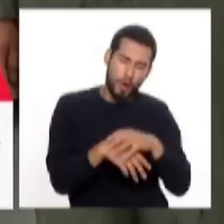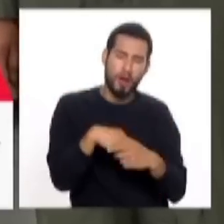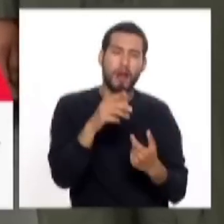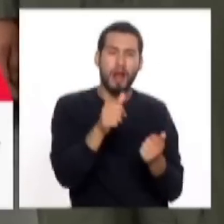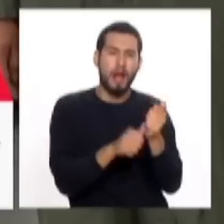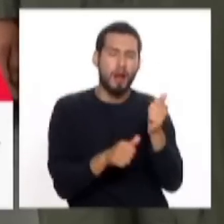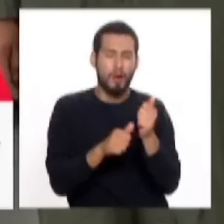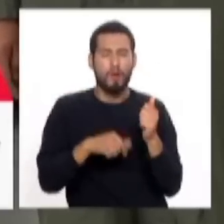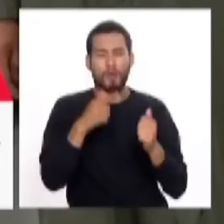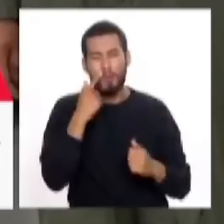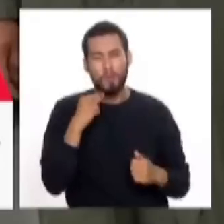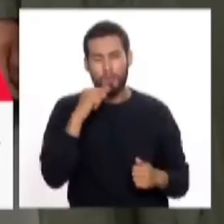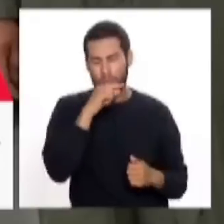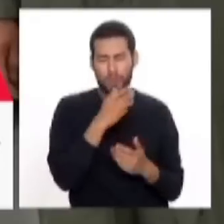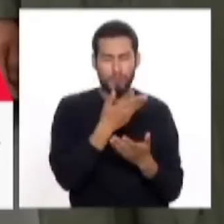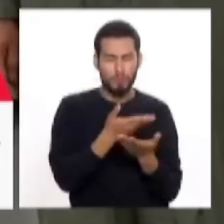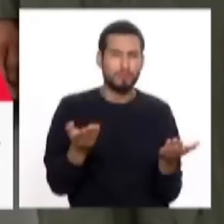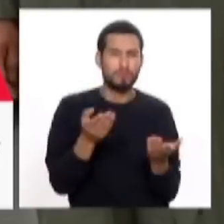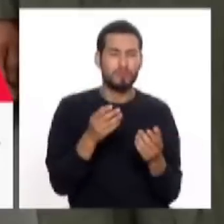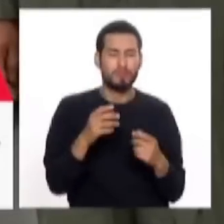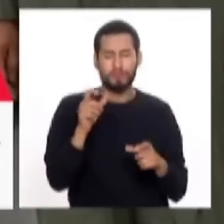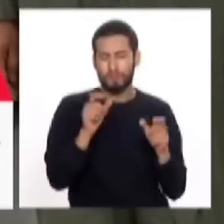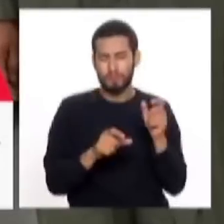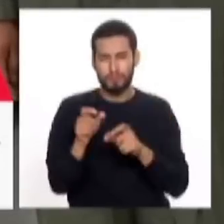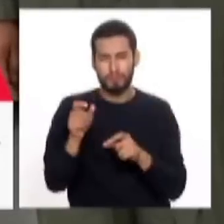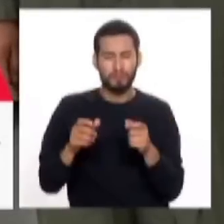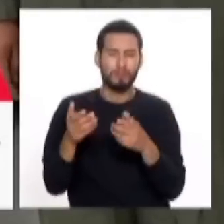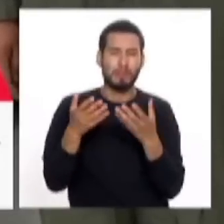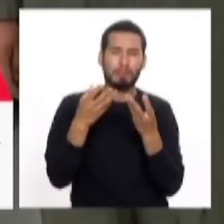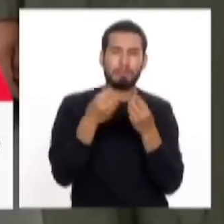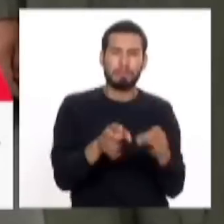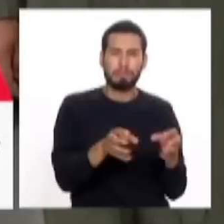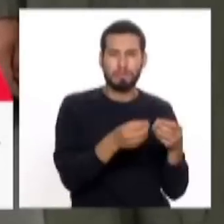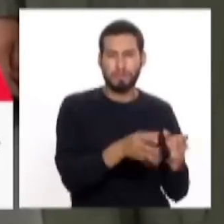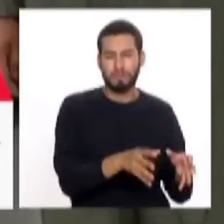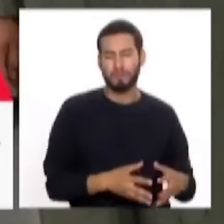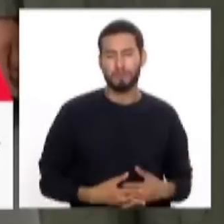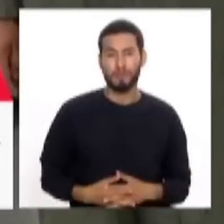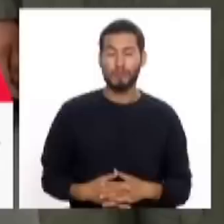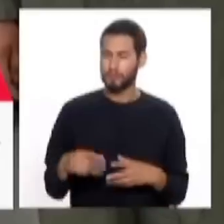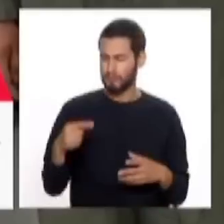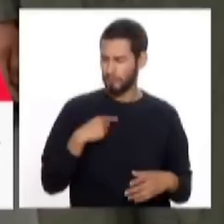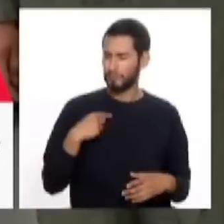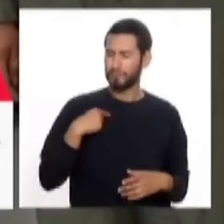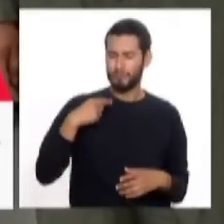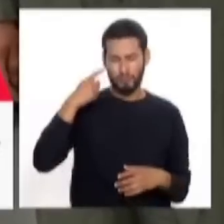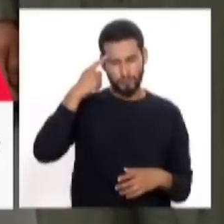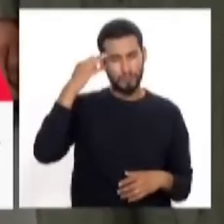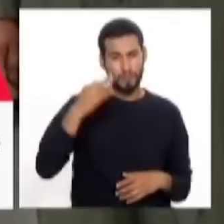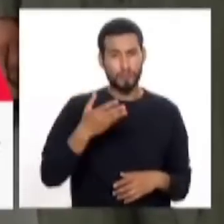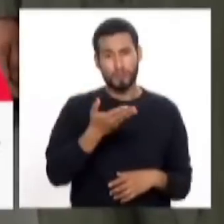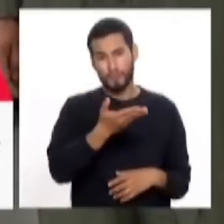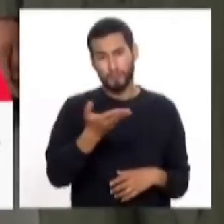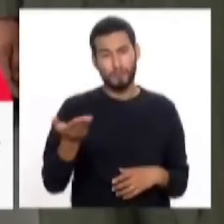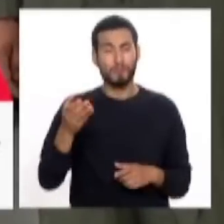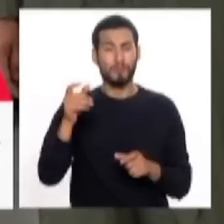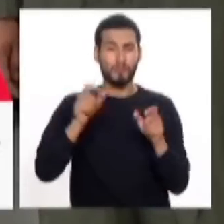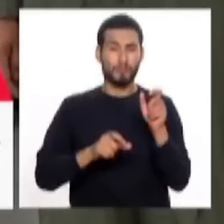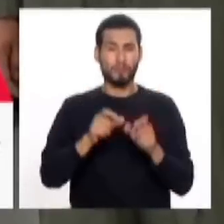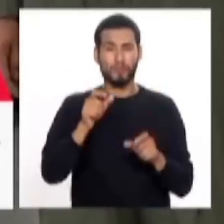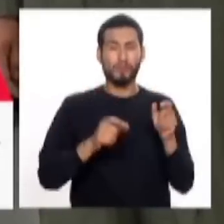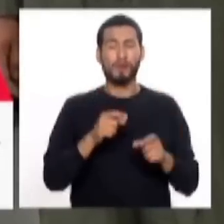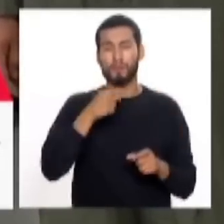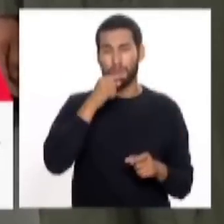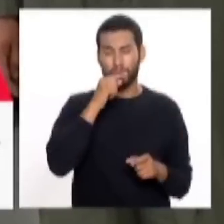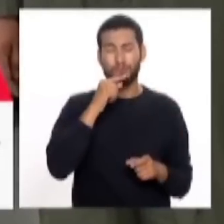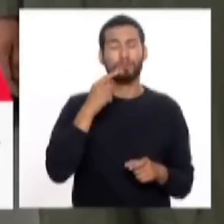y hermanos damnificados. Estoy segura que ustedes, distinguidas y